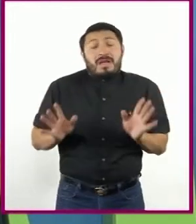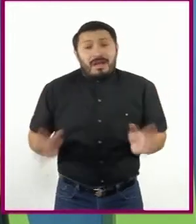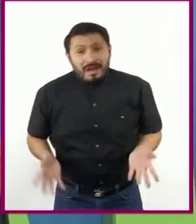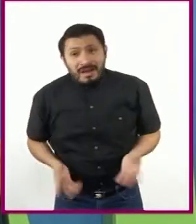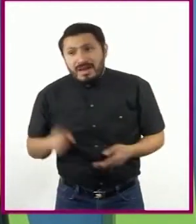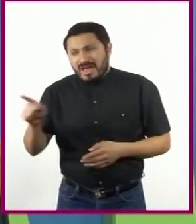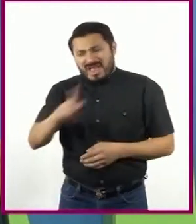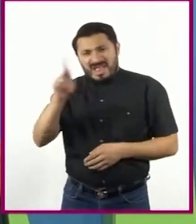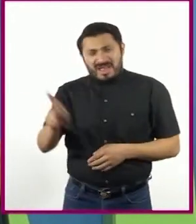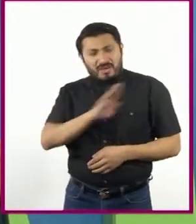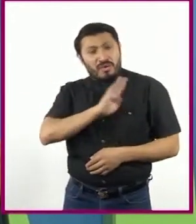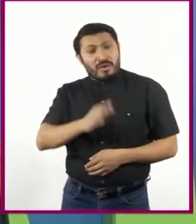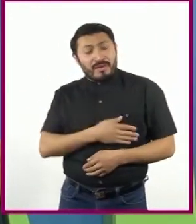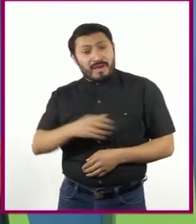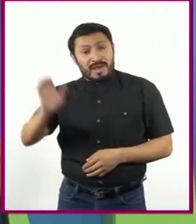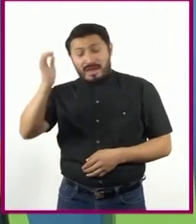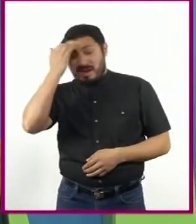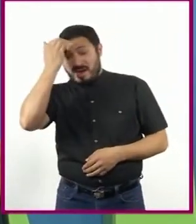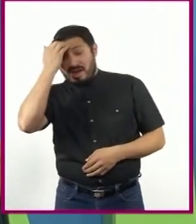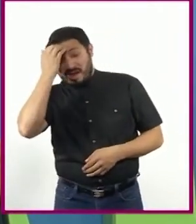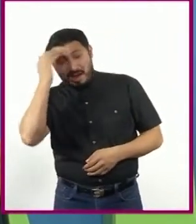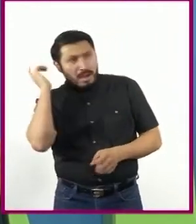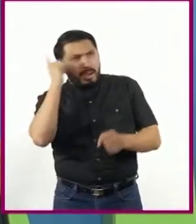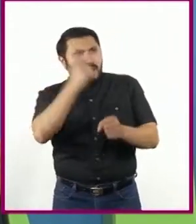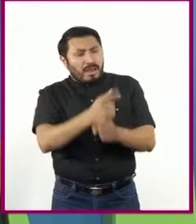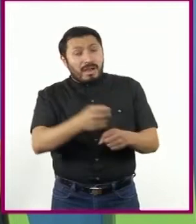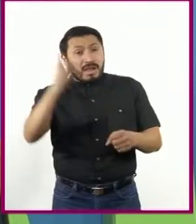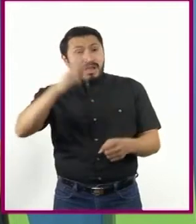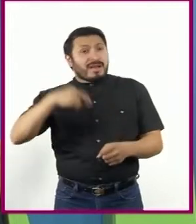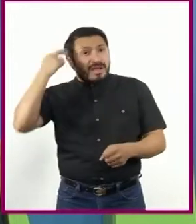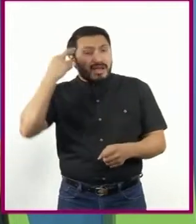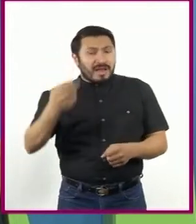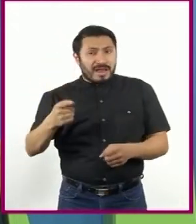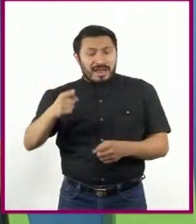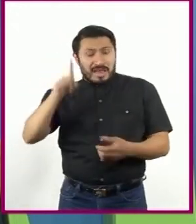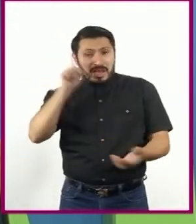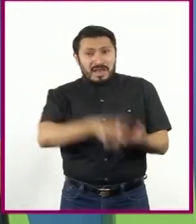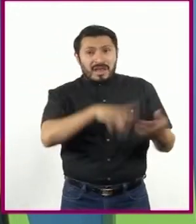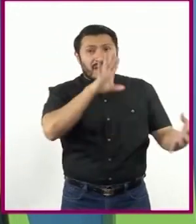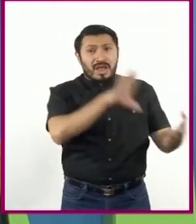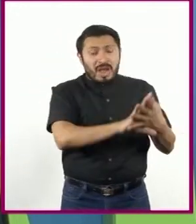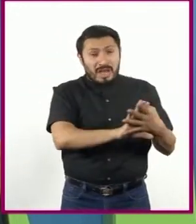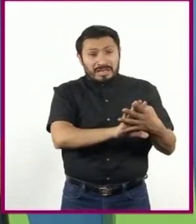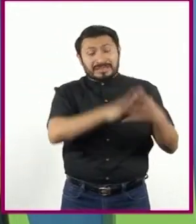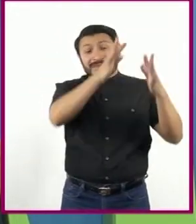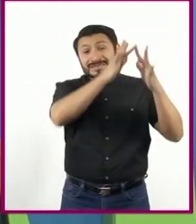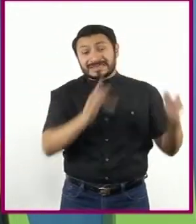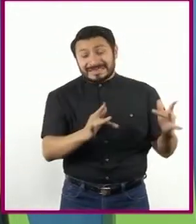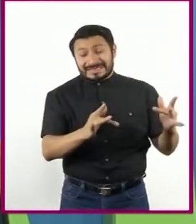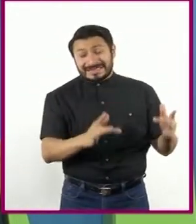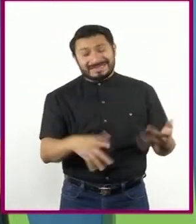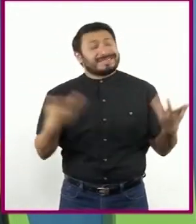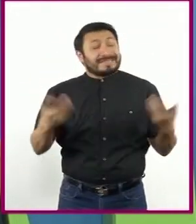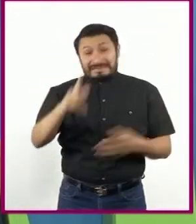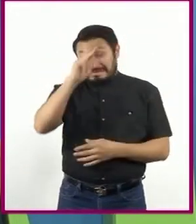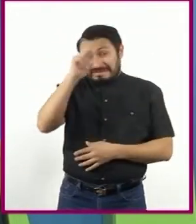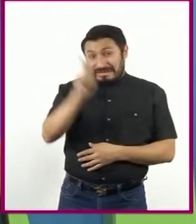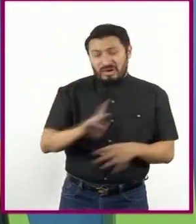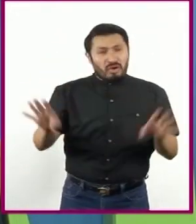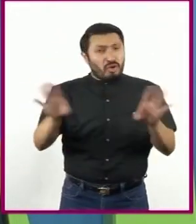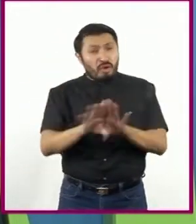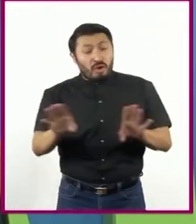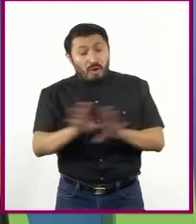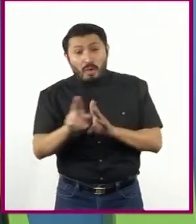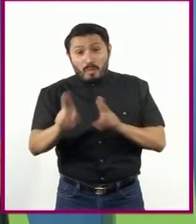al enterarse de que su rey había sido encarcelado por un francés? Peor aún, ¿cómo creen que recibieron